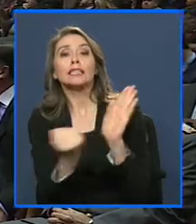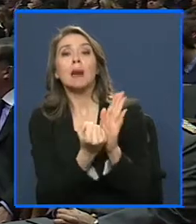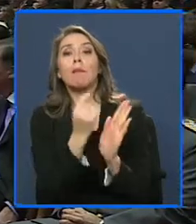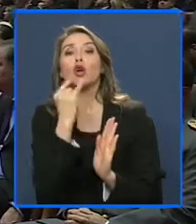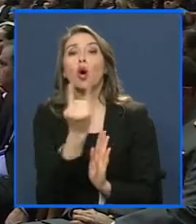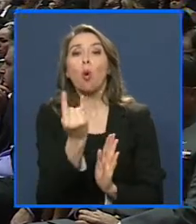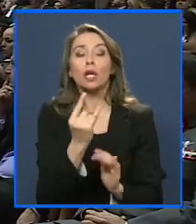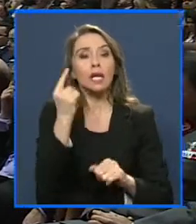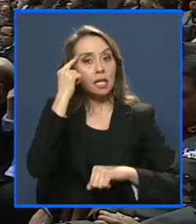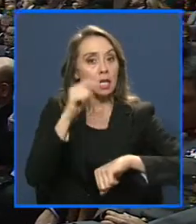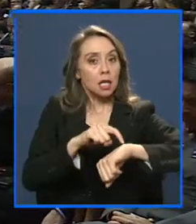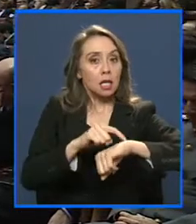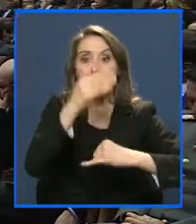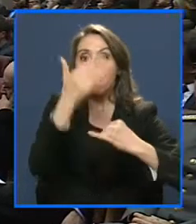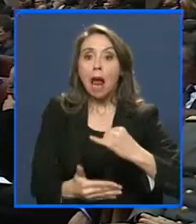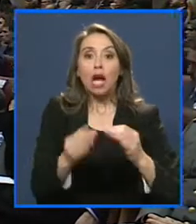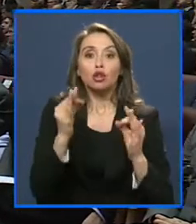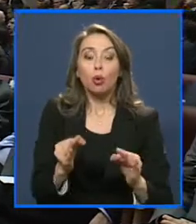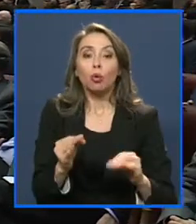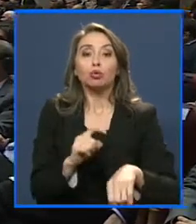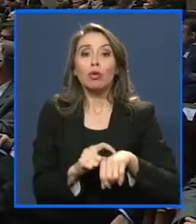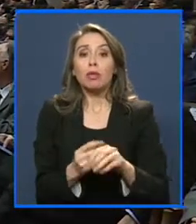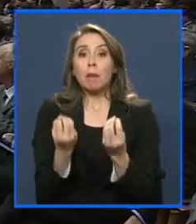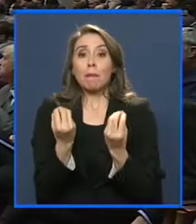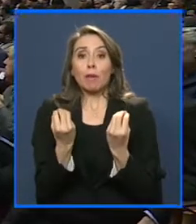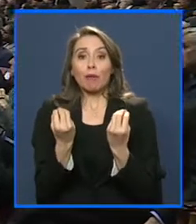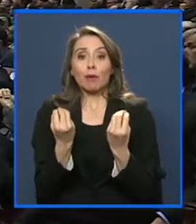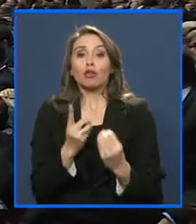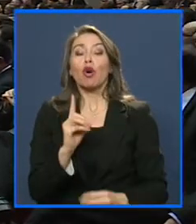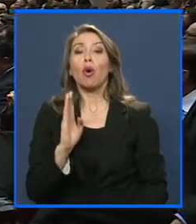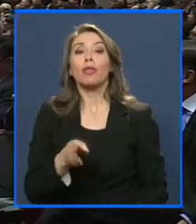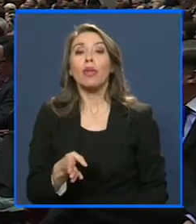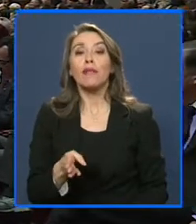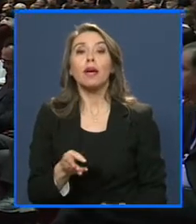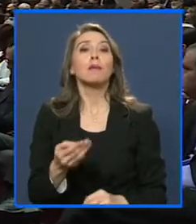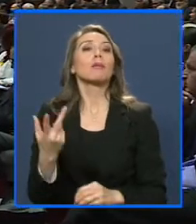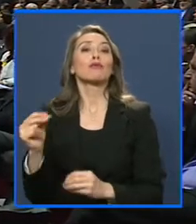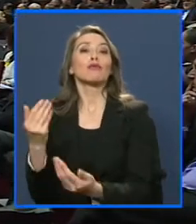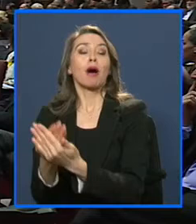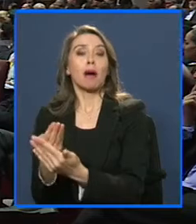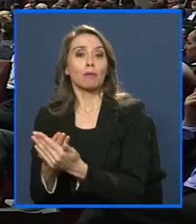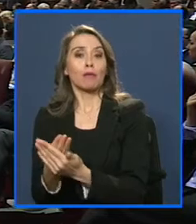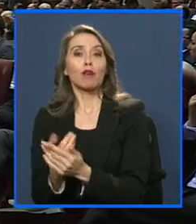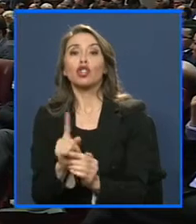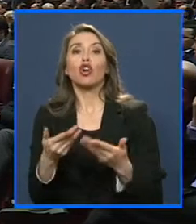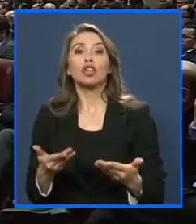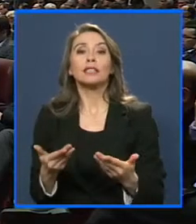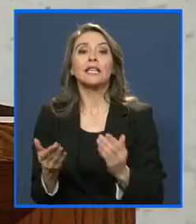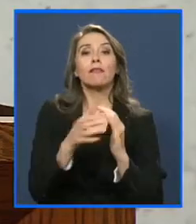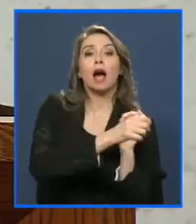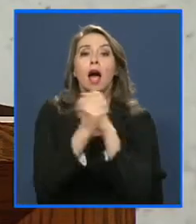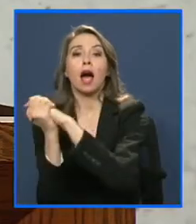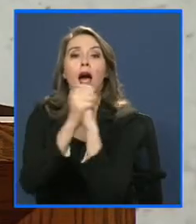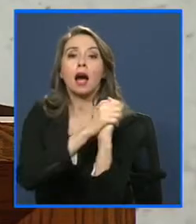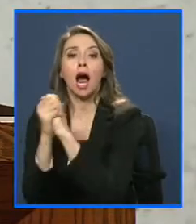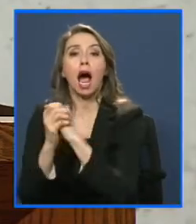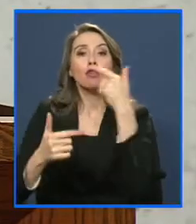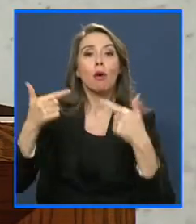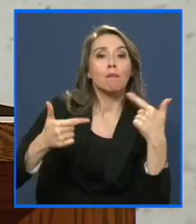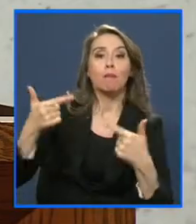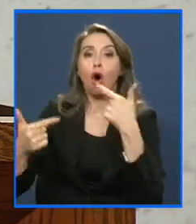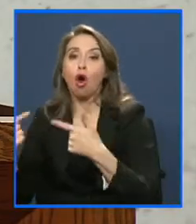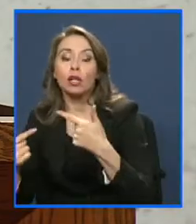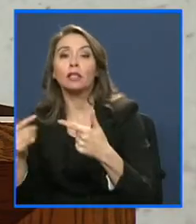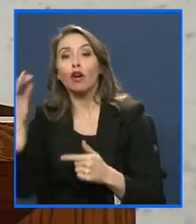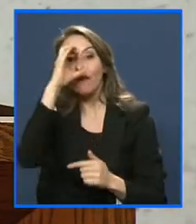en el plazo justo y con un tiempo privilegiado que no debemos desaprovechar no sirven los gallitos políticos ni la búsqueda de la perfección